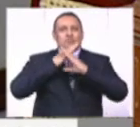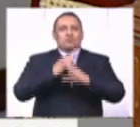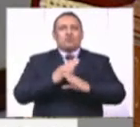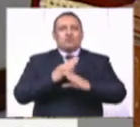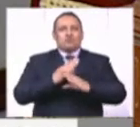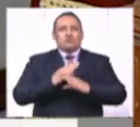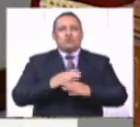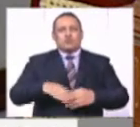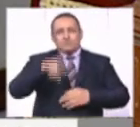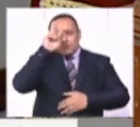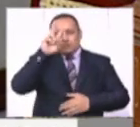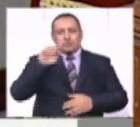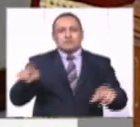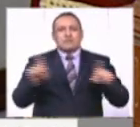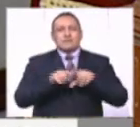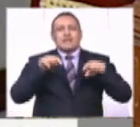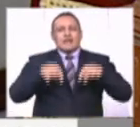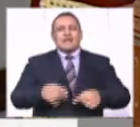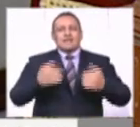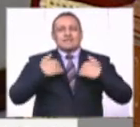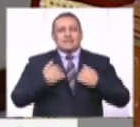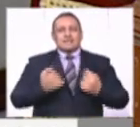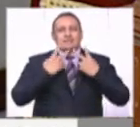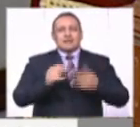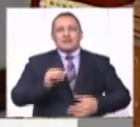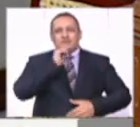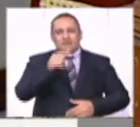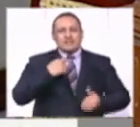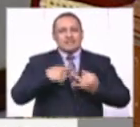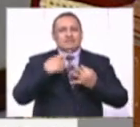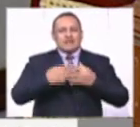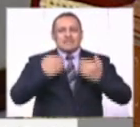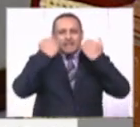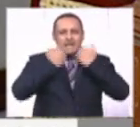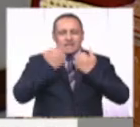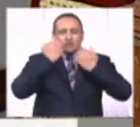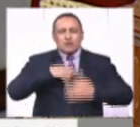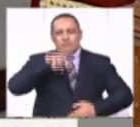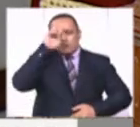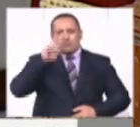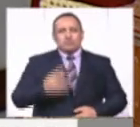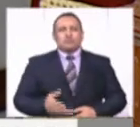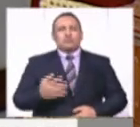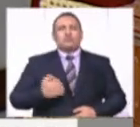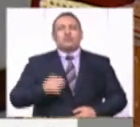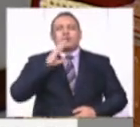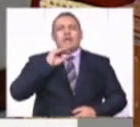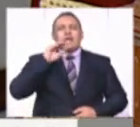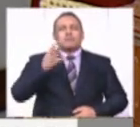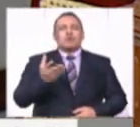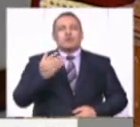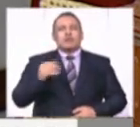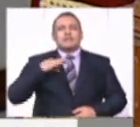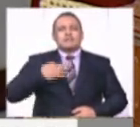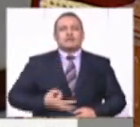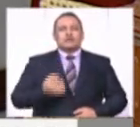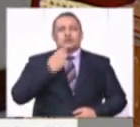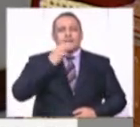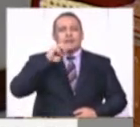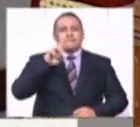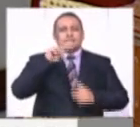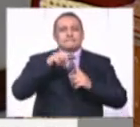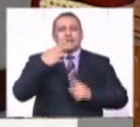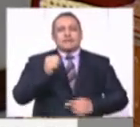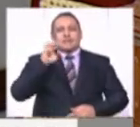antipatria aquí viene toda falta de cariño al Perú lo que manifiesta la Señora Marta